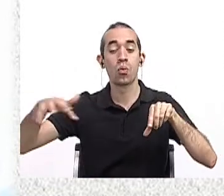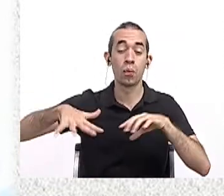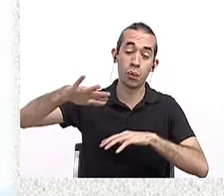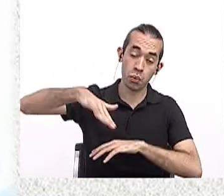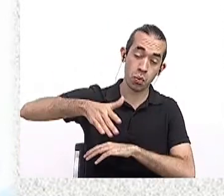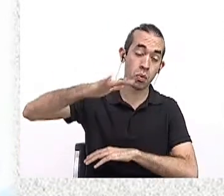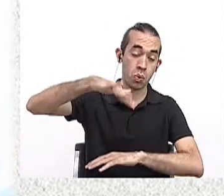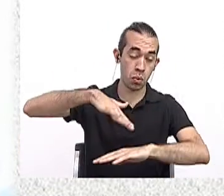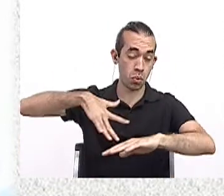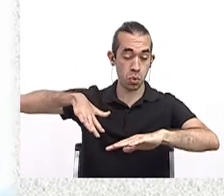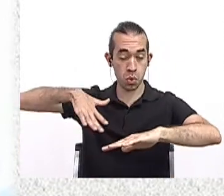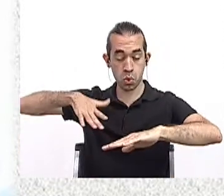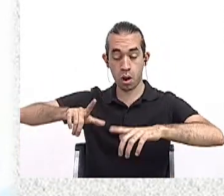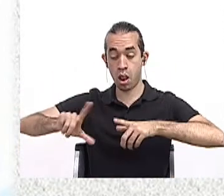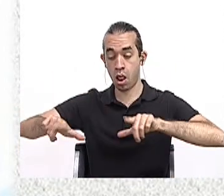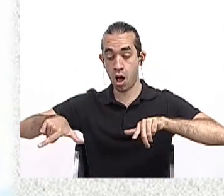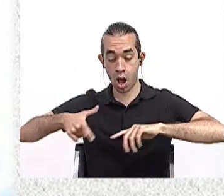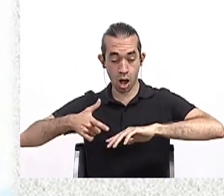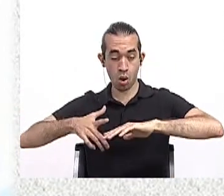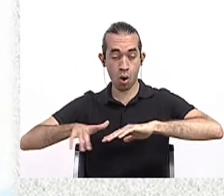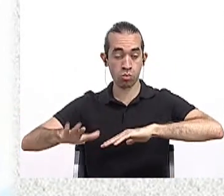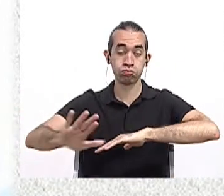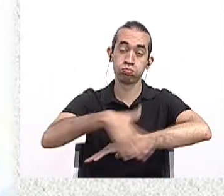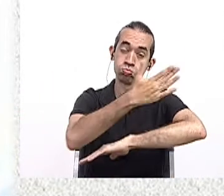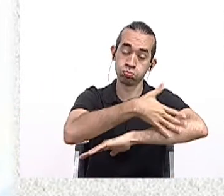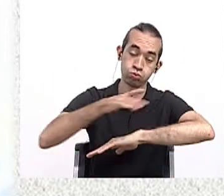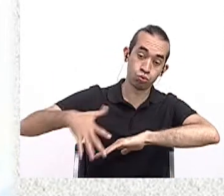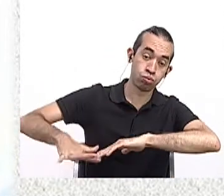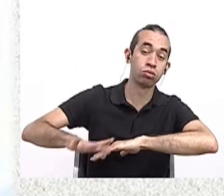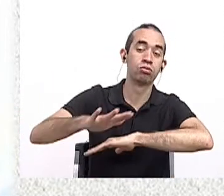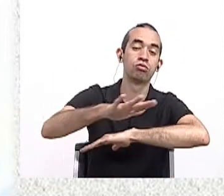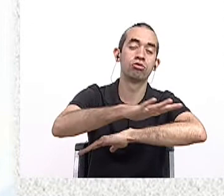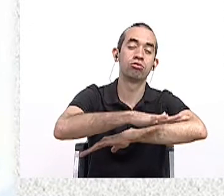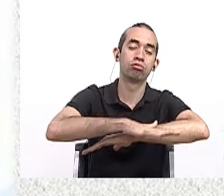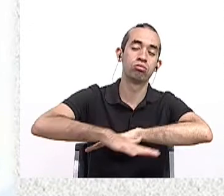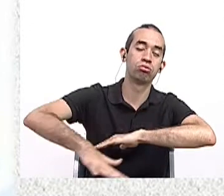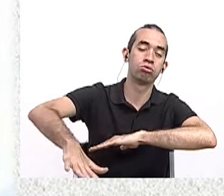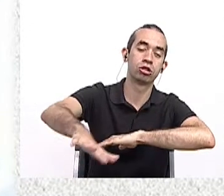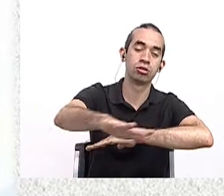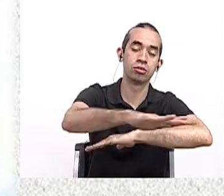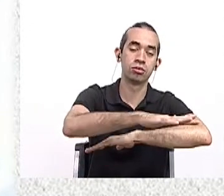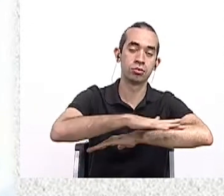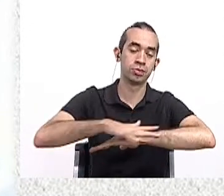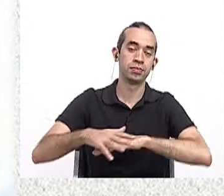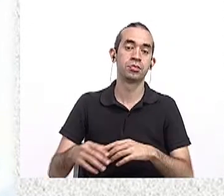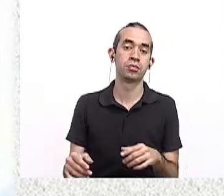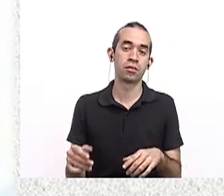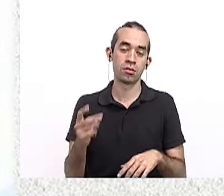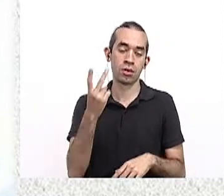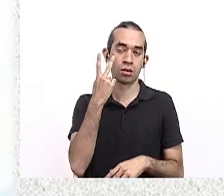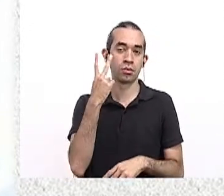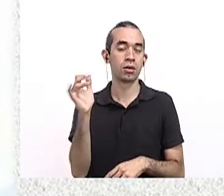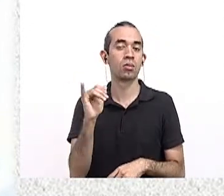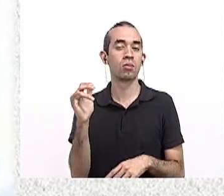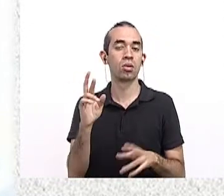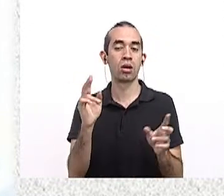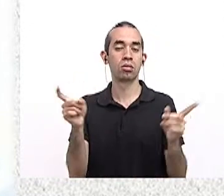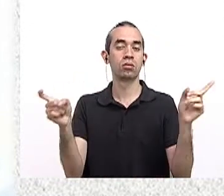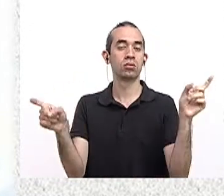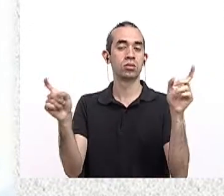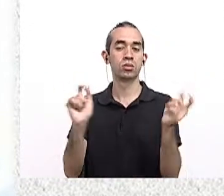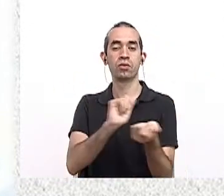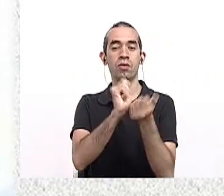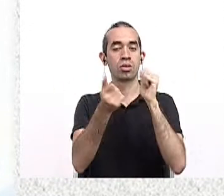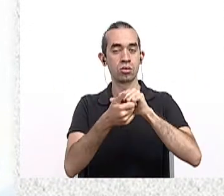lleguen hasta los lagos y hasta las zonas costeras está esta reacción se puede ver como una reacción que está en